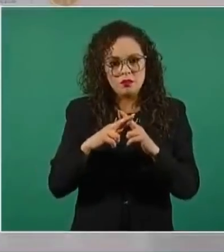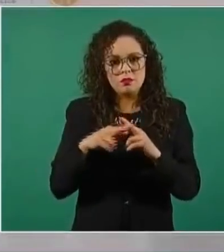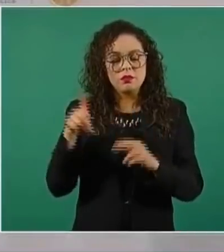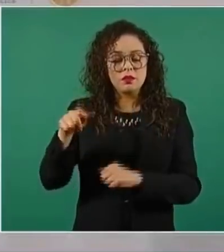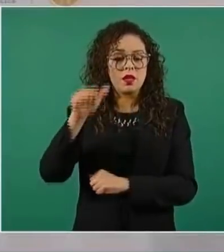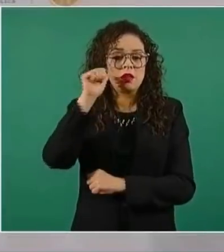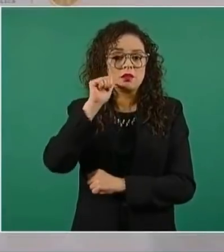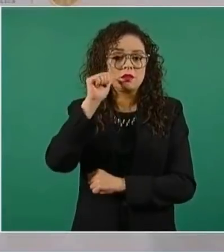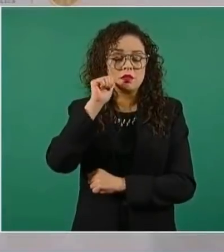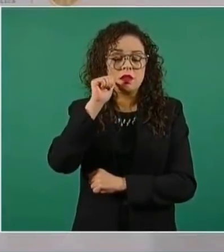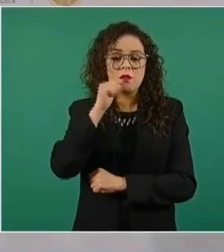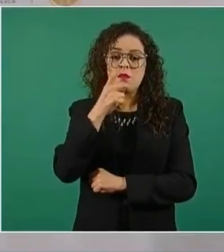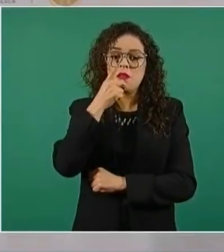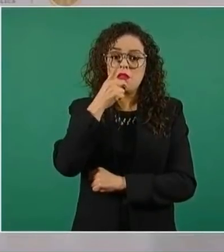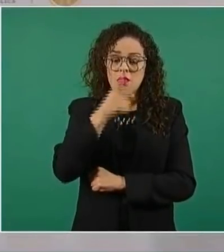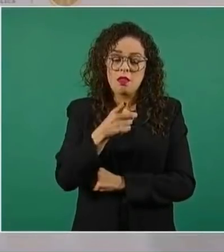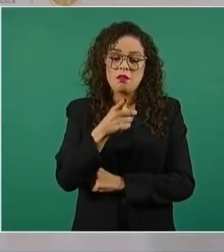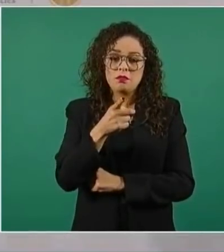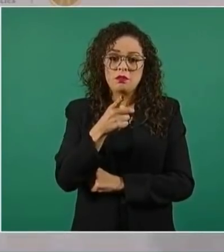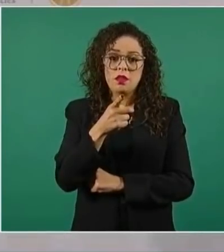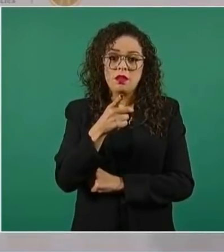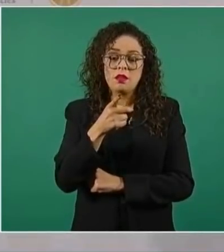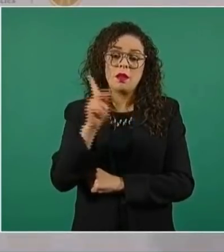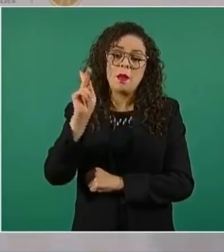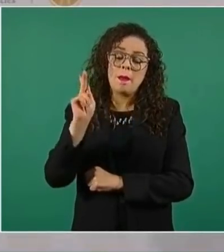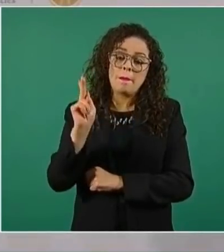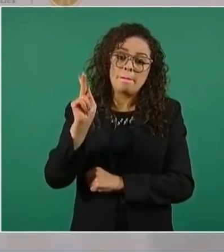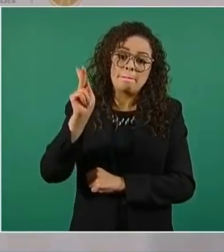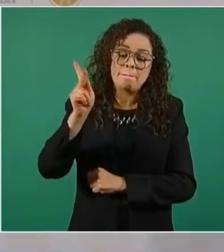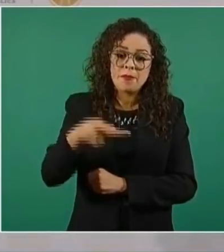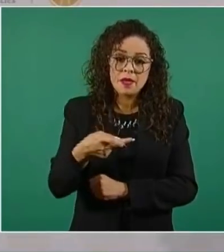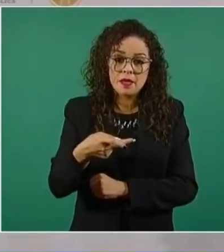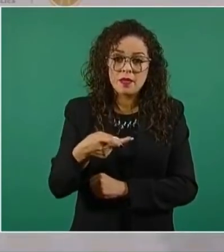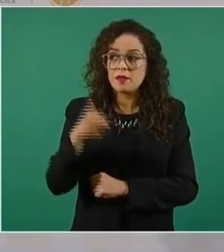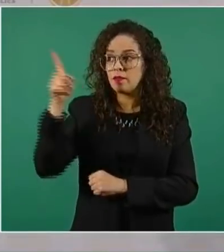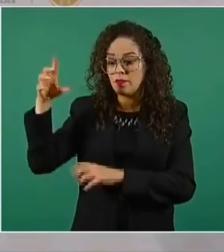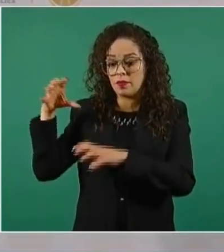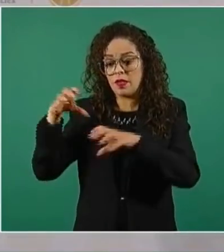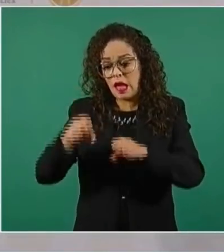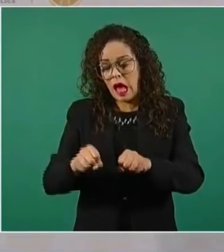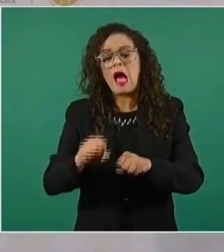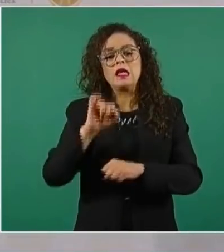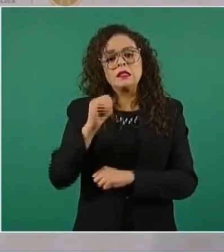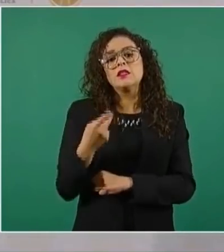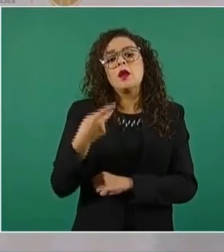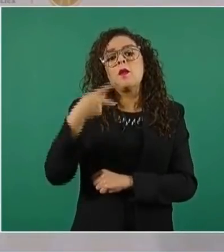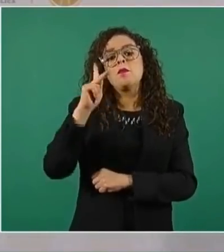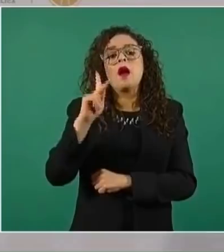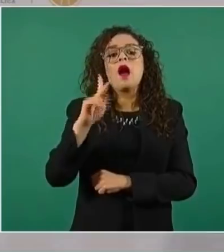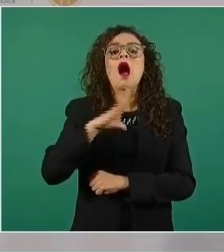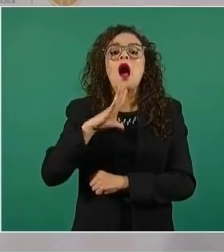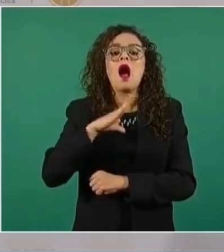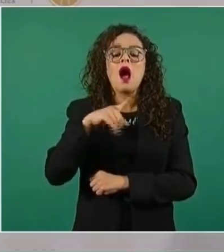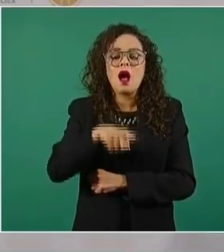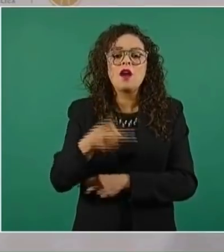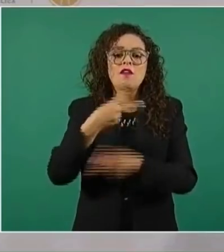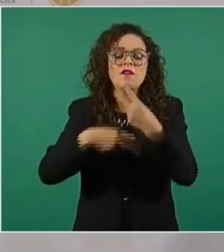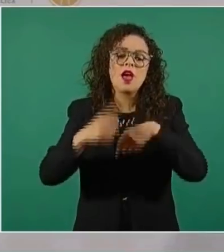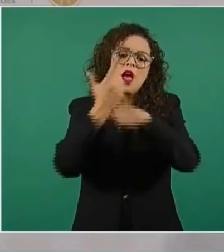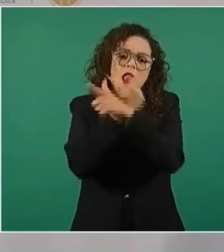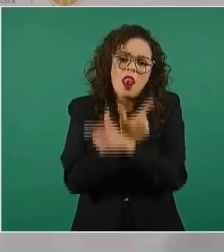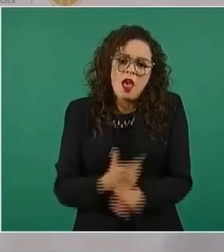la invasión en nombre de la libertad, la fe,